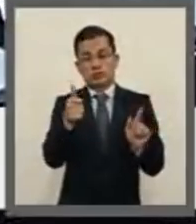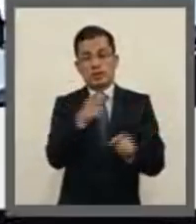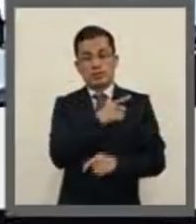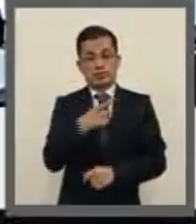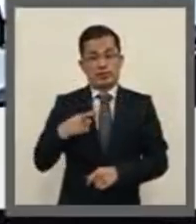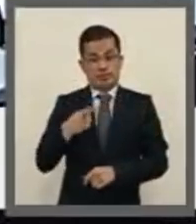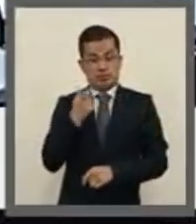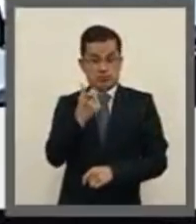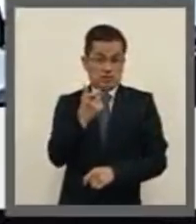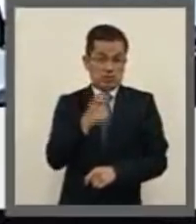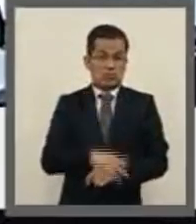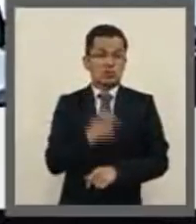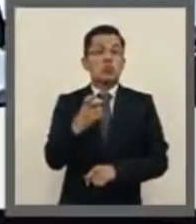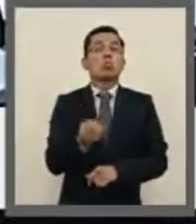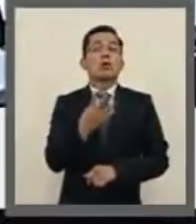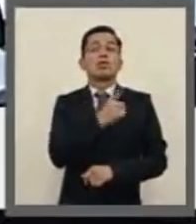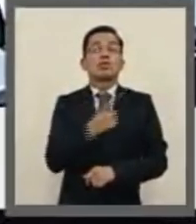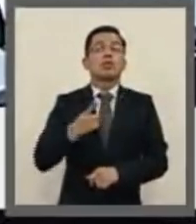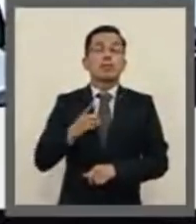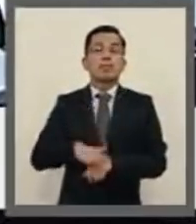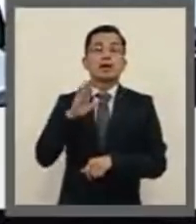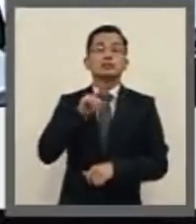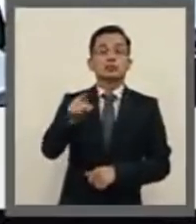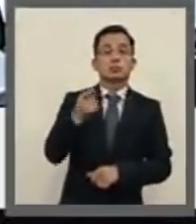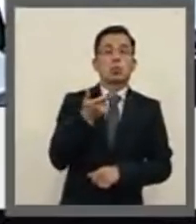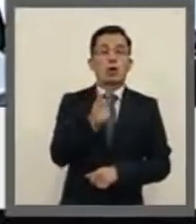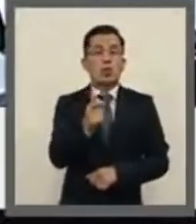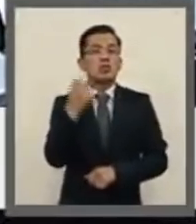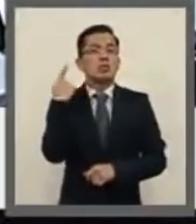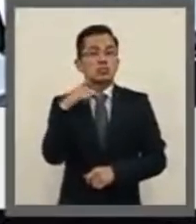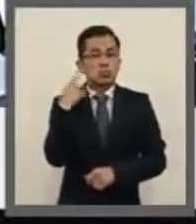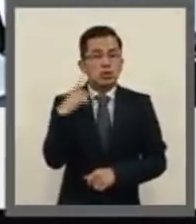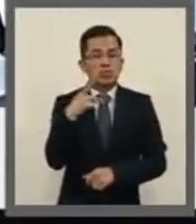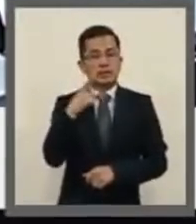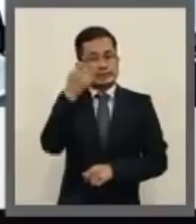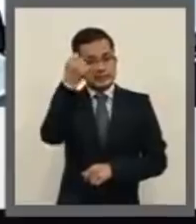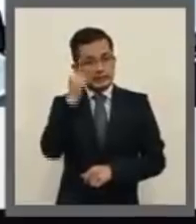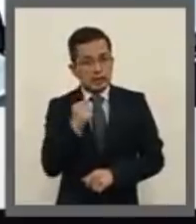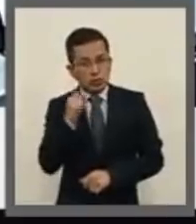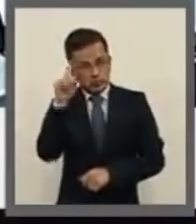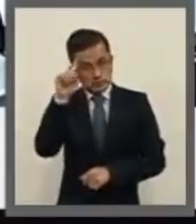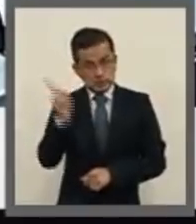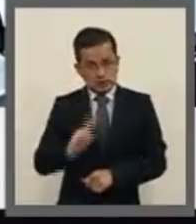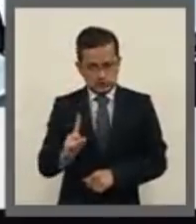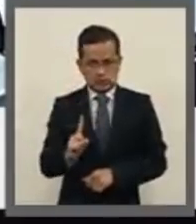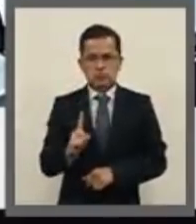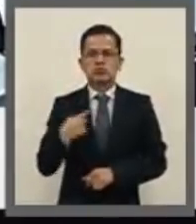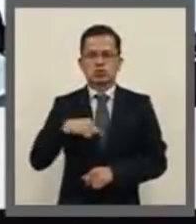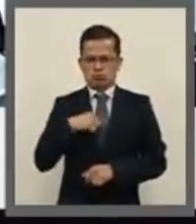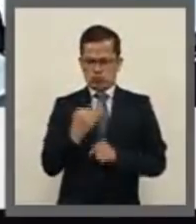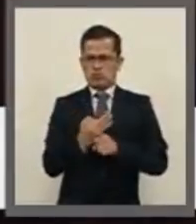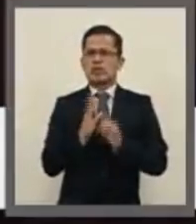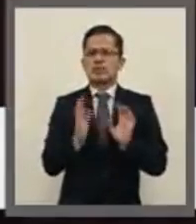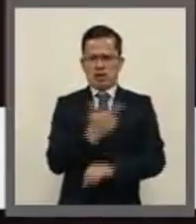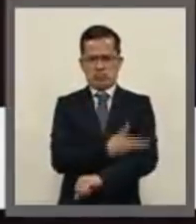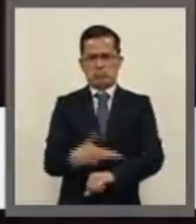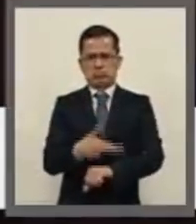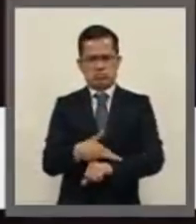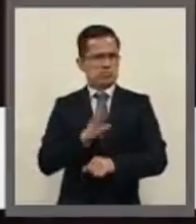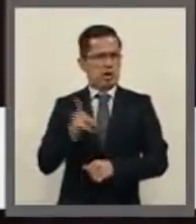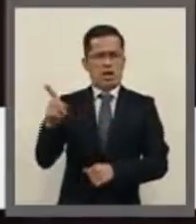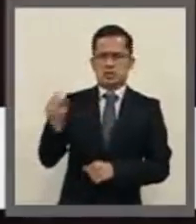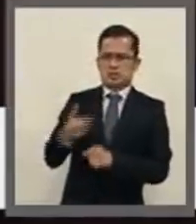delegaciones. Los adeudos más altos están en Guanajuato, Puebla, Sinaloa y Zacatecas. Estamos en el proceso ya y